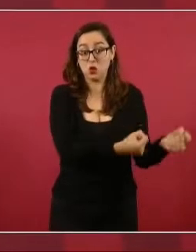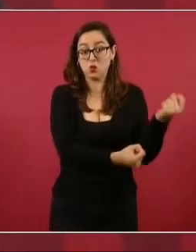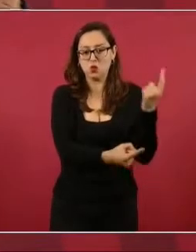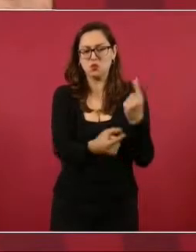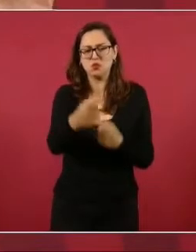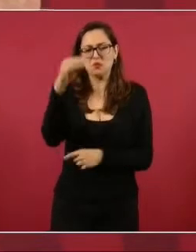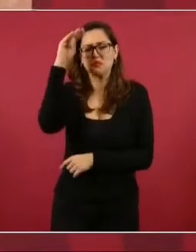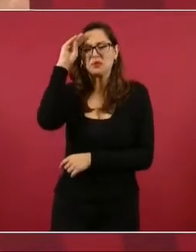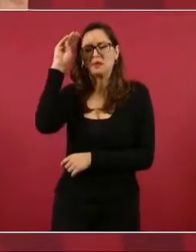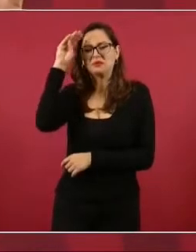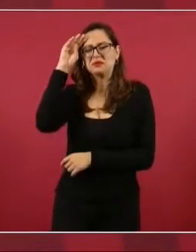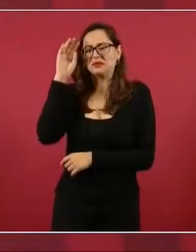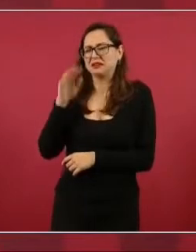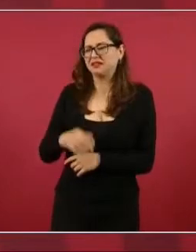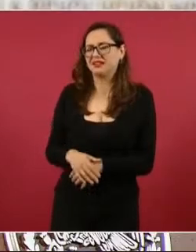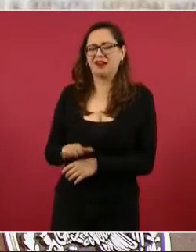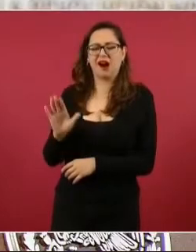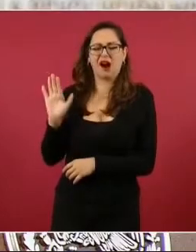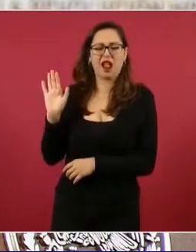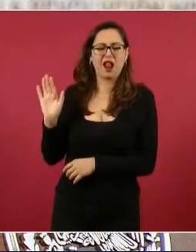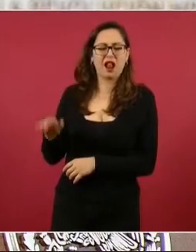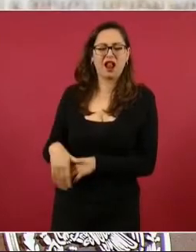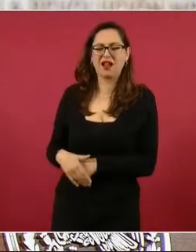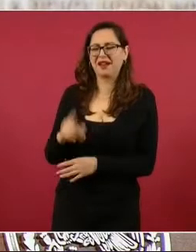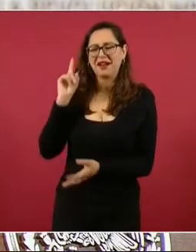muy campantes,